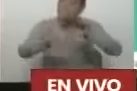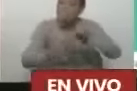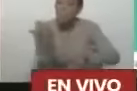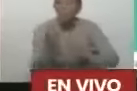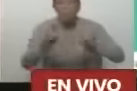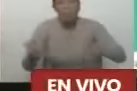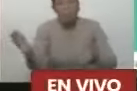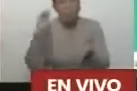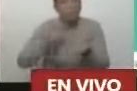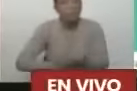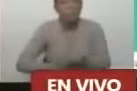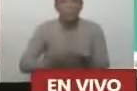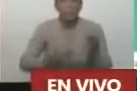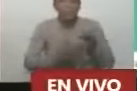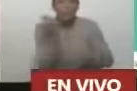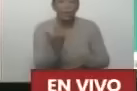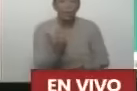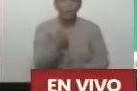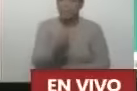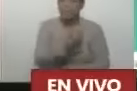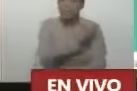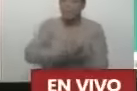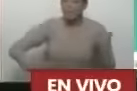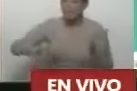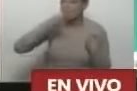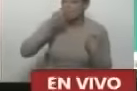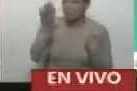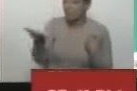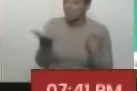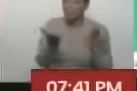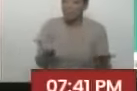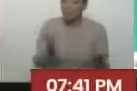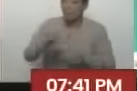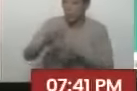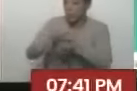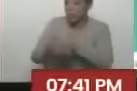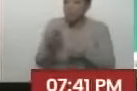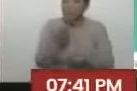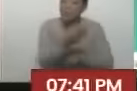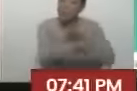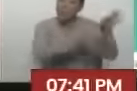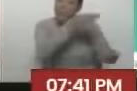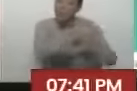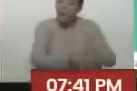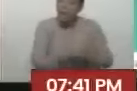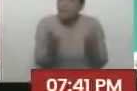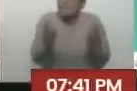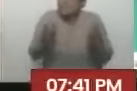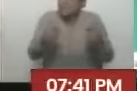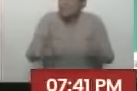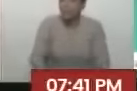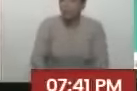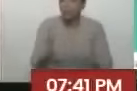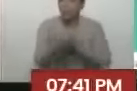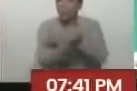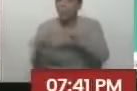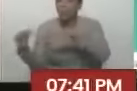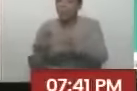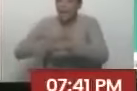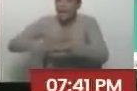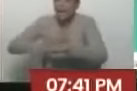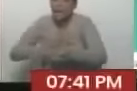jurídico lo que dice el presidente de la asamblea nacional Ah pretender Guyana